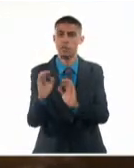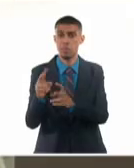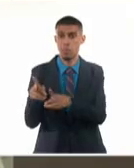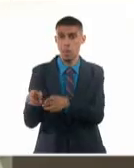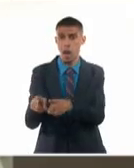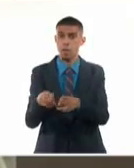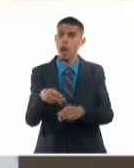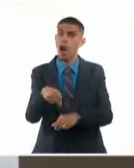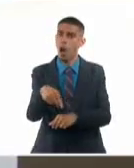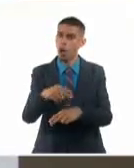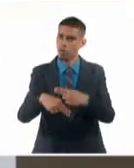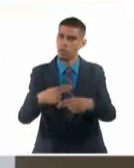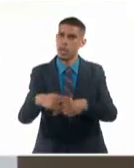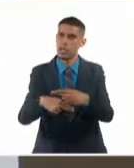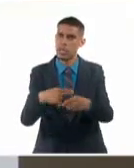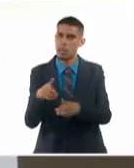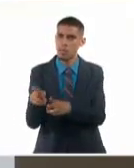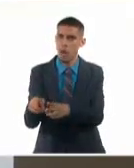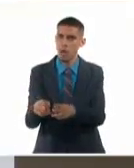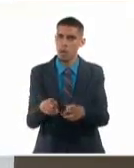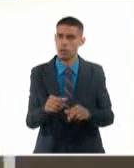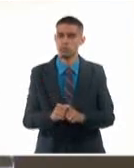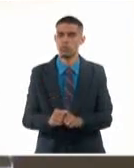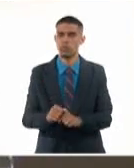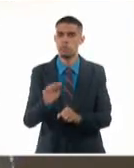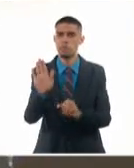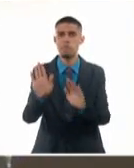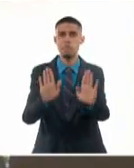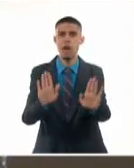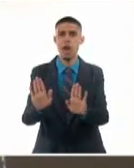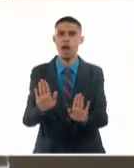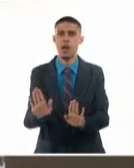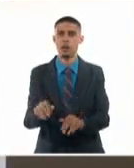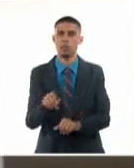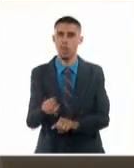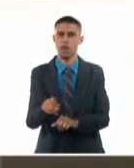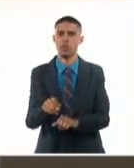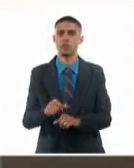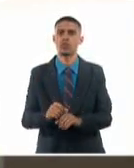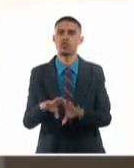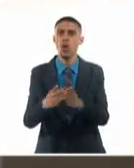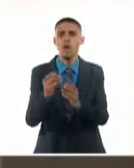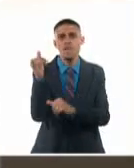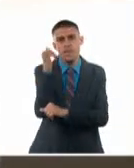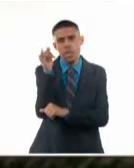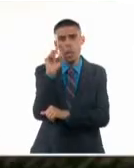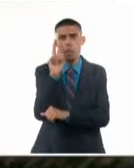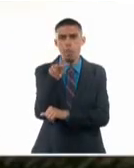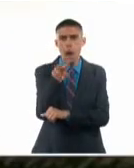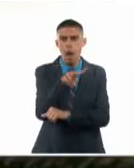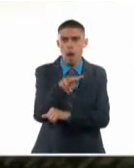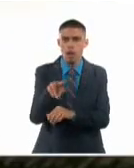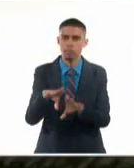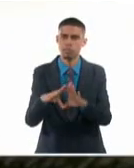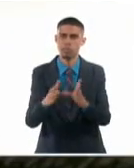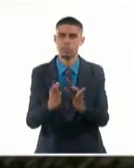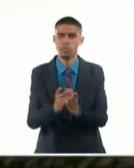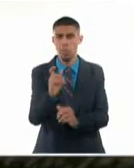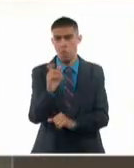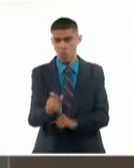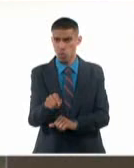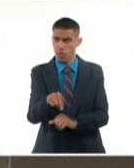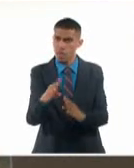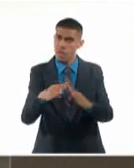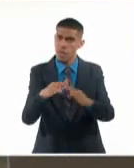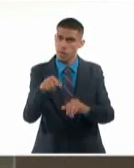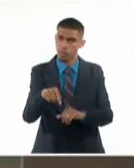proyectando en las paredes, pues una fotografía impresa de una persona también de acá, de la ciudad, una persona mayor